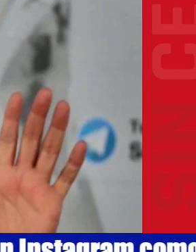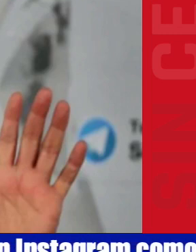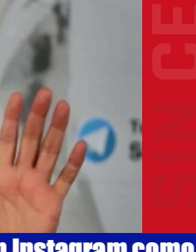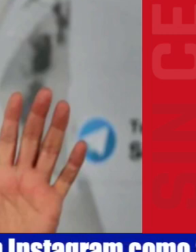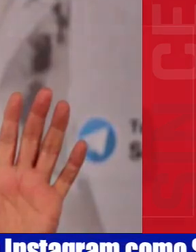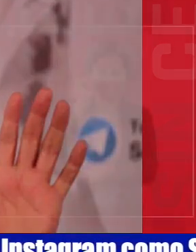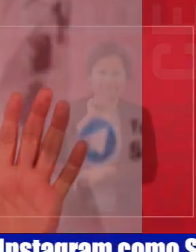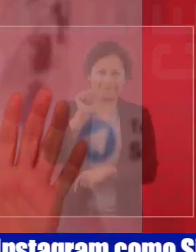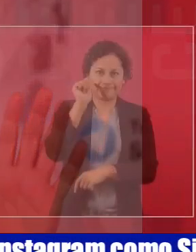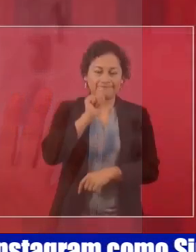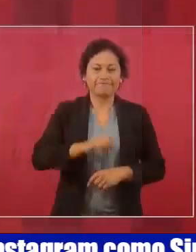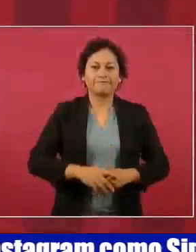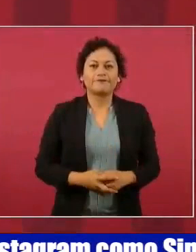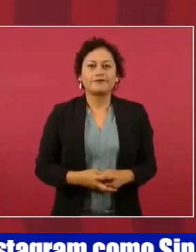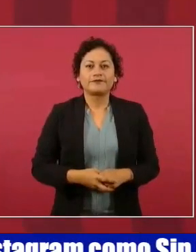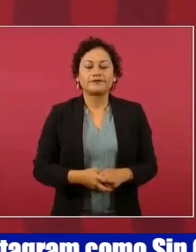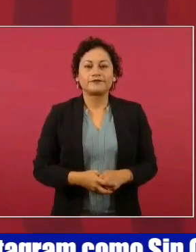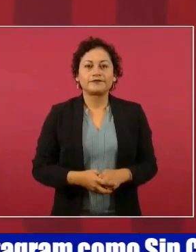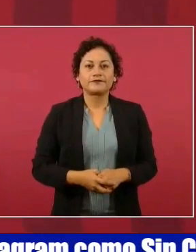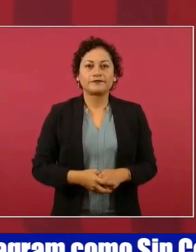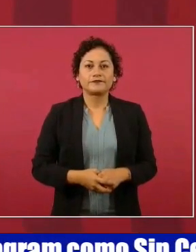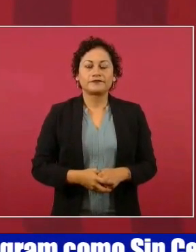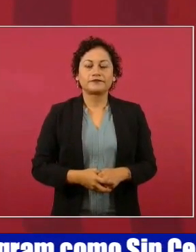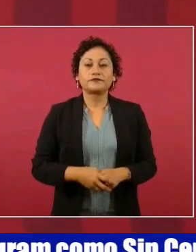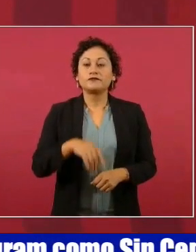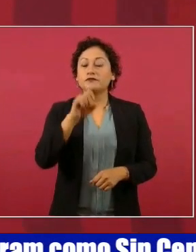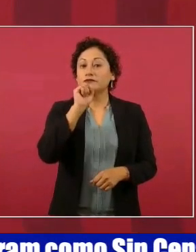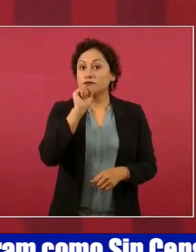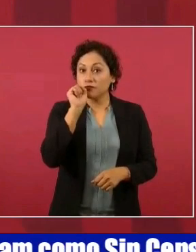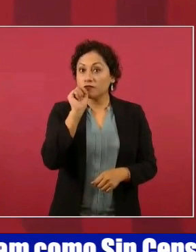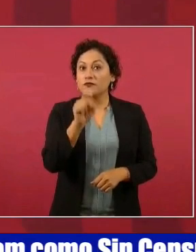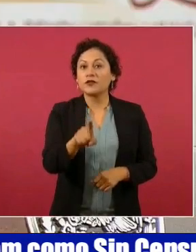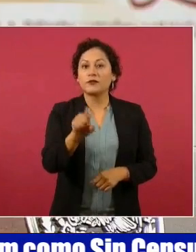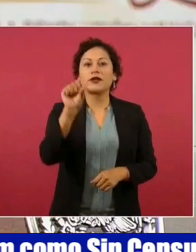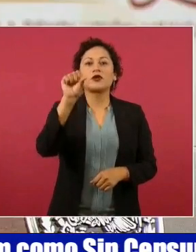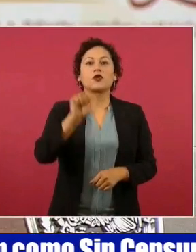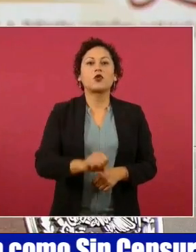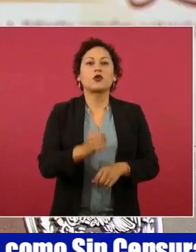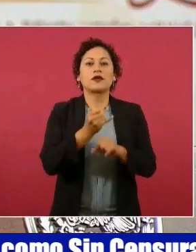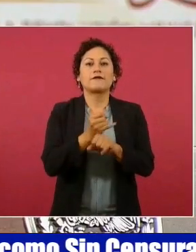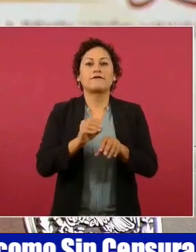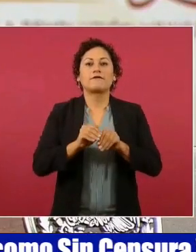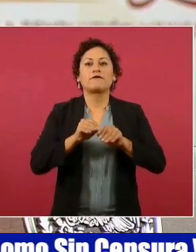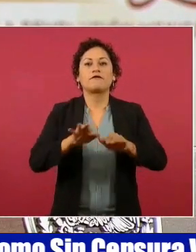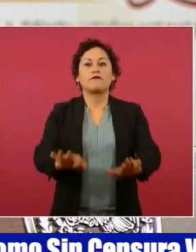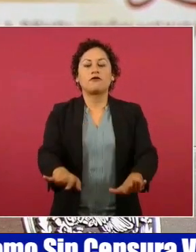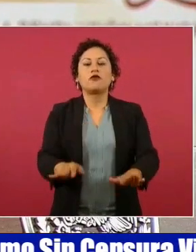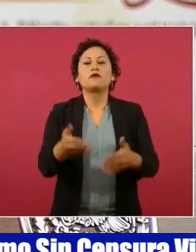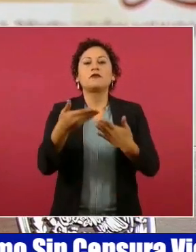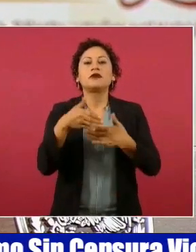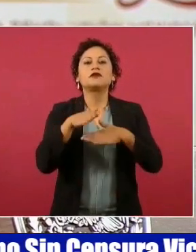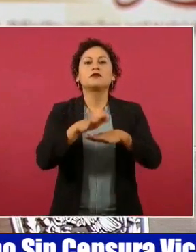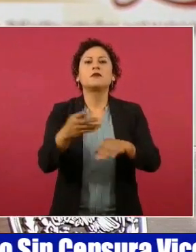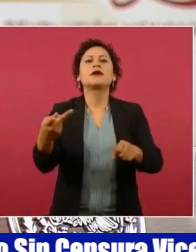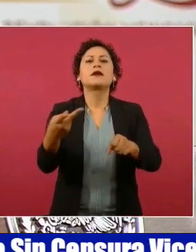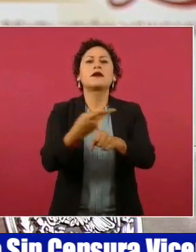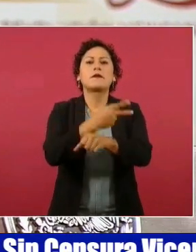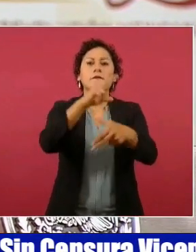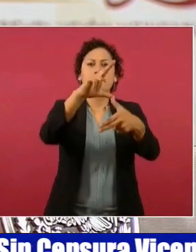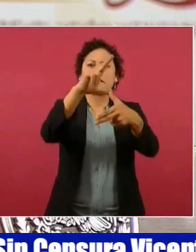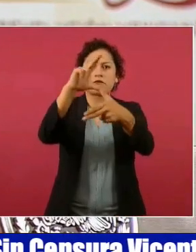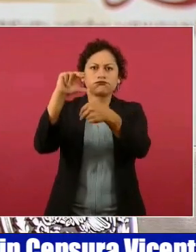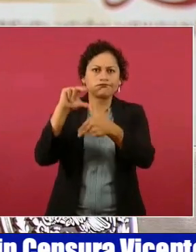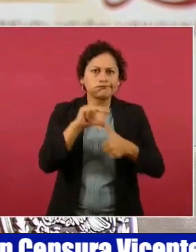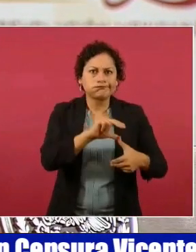tarde, a pesar de que el triunfo de Monreal era contundente en Zacatecas, en los medios de